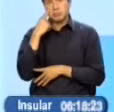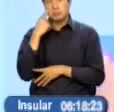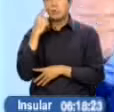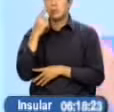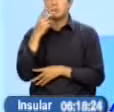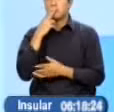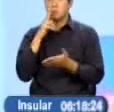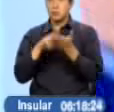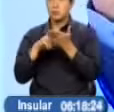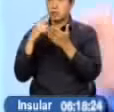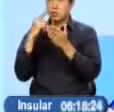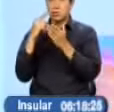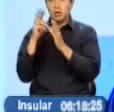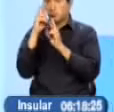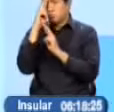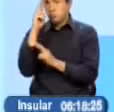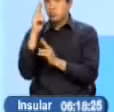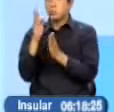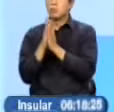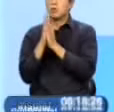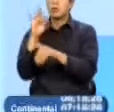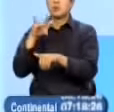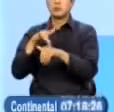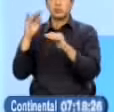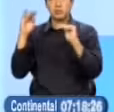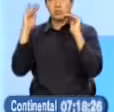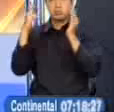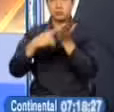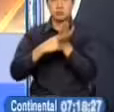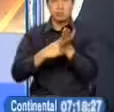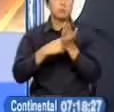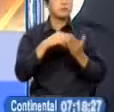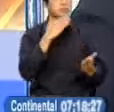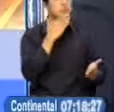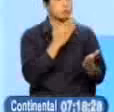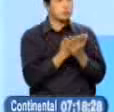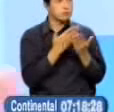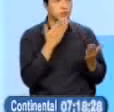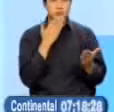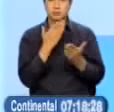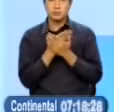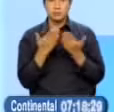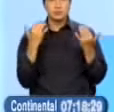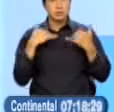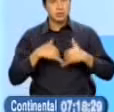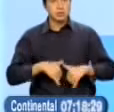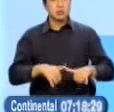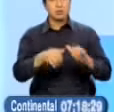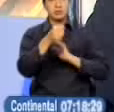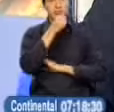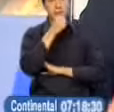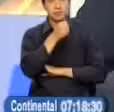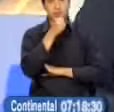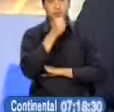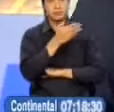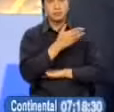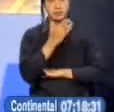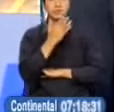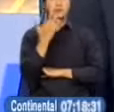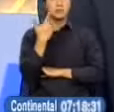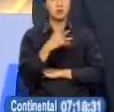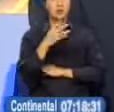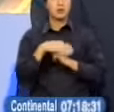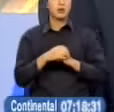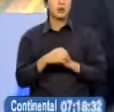respetuosa en donde pedimos una cita de altísima y de alto nivel gracias canciller nosotros continuamos con pensamiento crítico ya está con nosotros